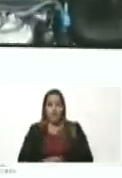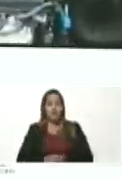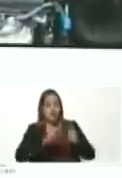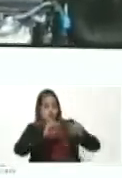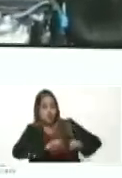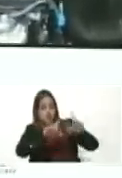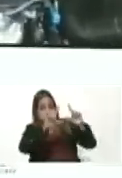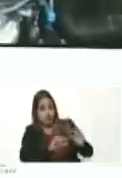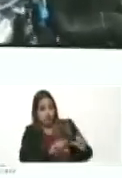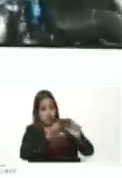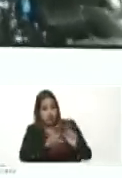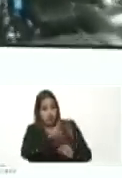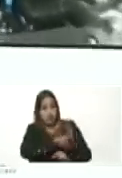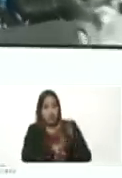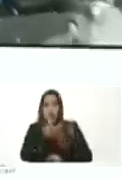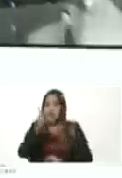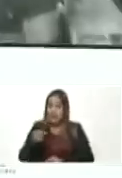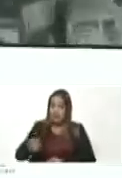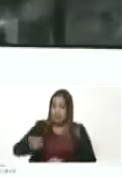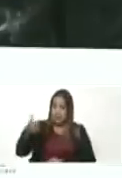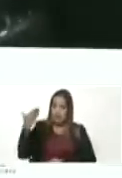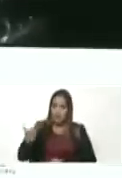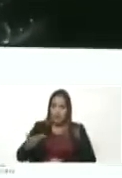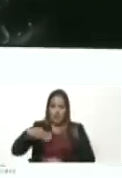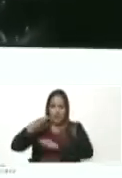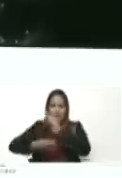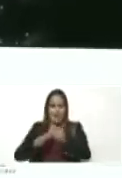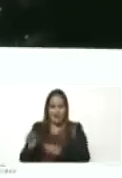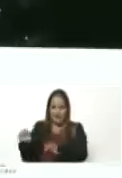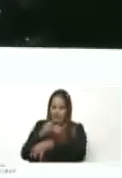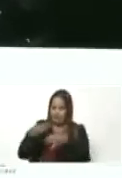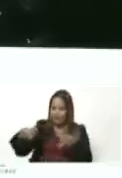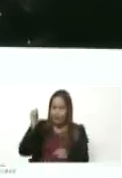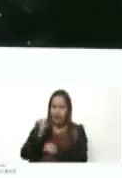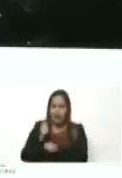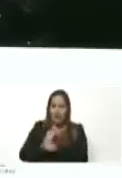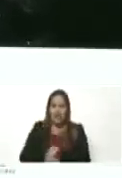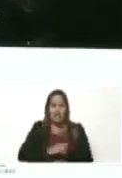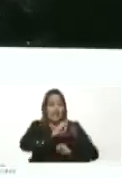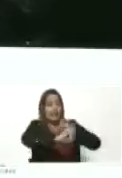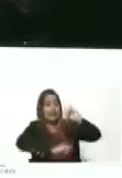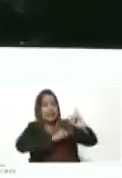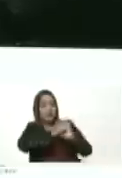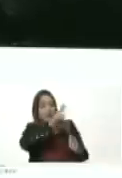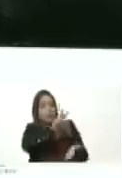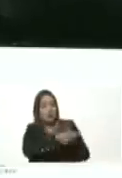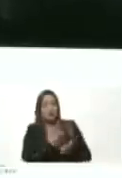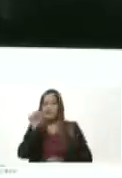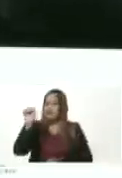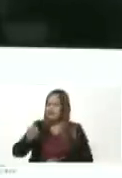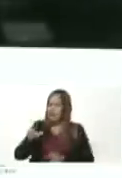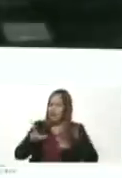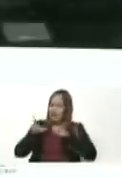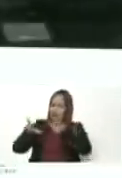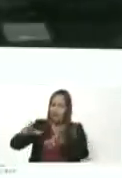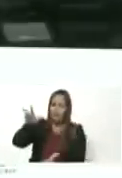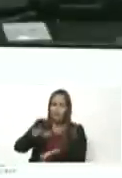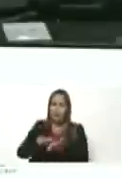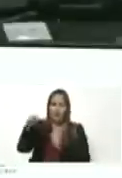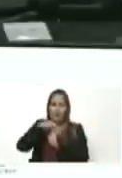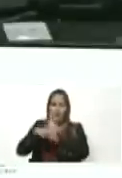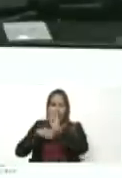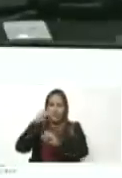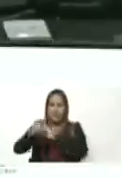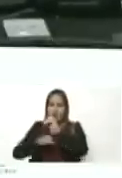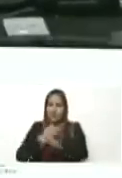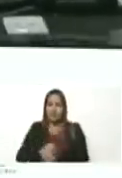ahorradores y lo más importante es que están hechos con estándares de calidad internacional. Así es, certificado bajo una norma internacional. ¿En